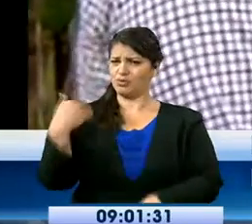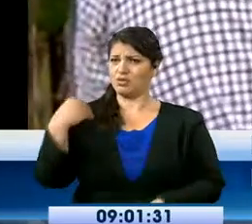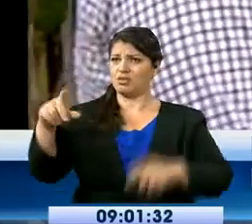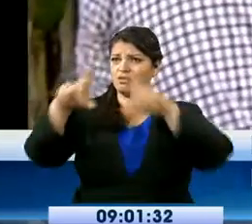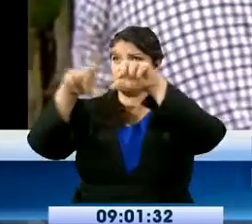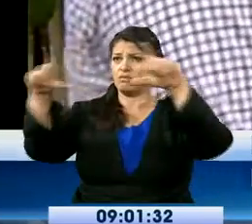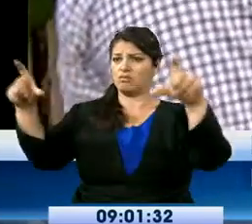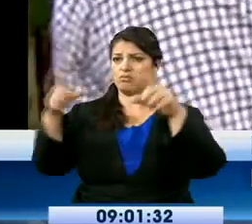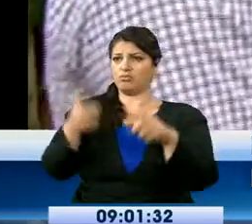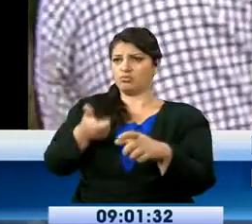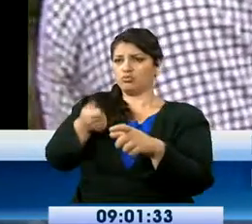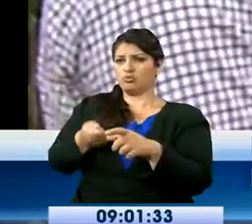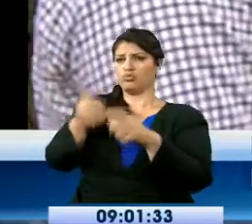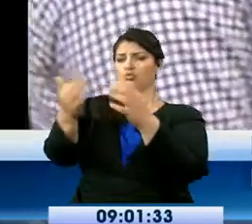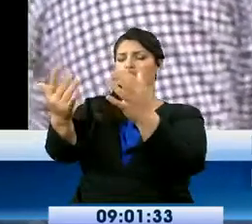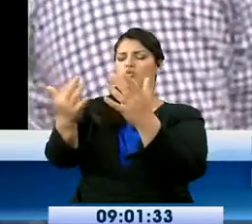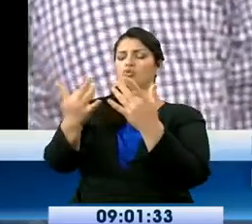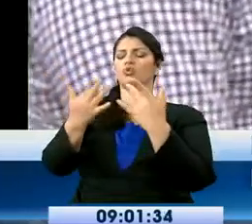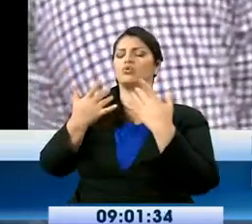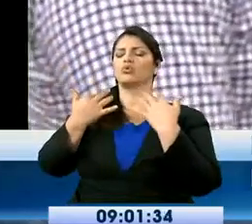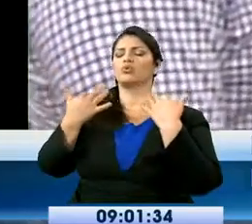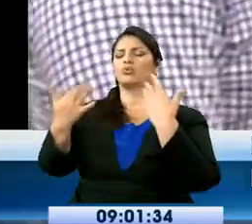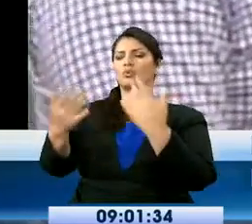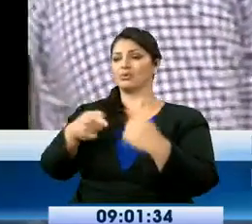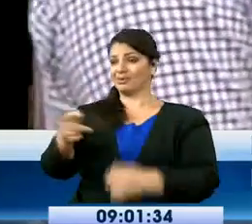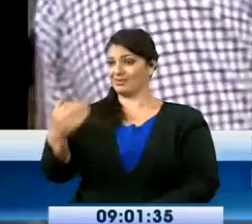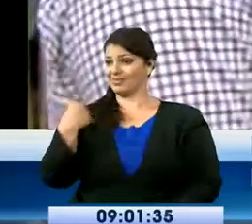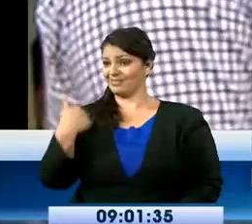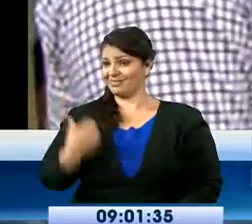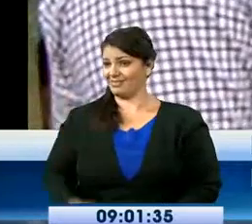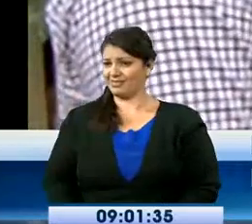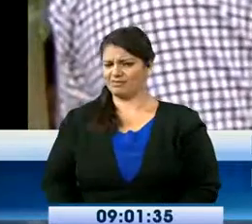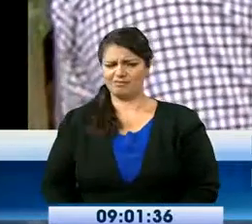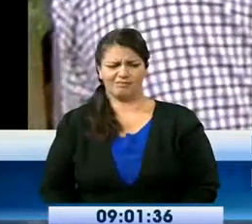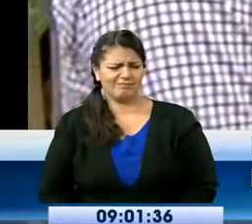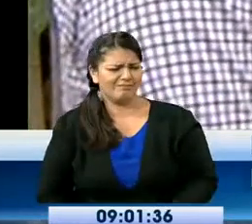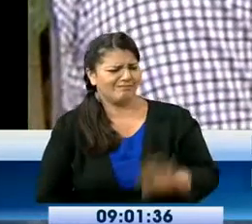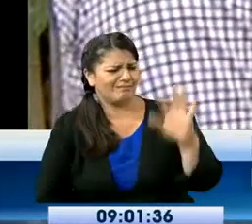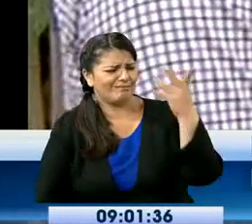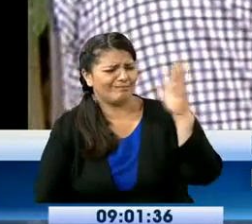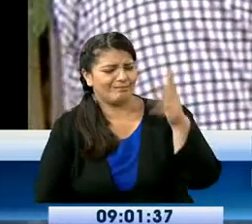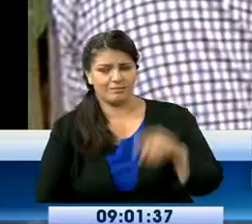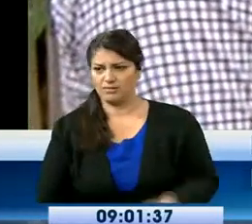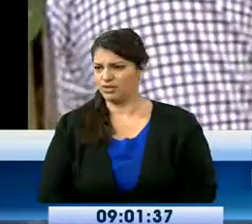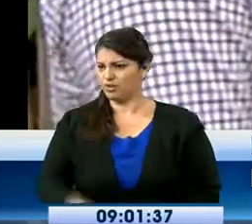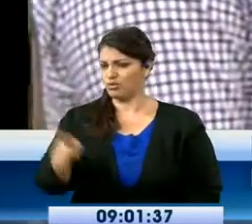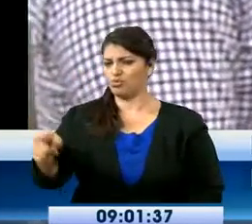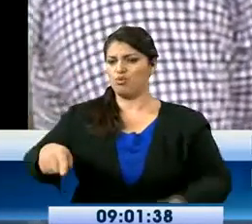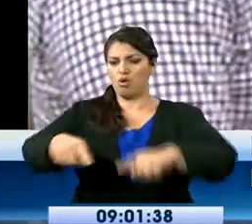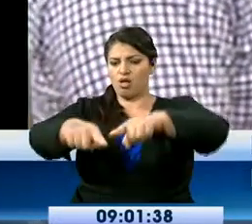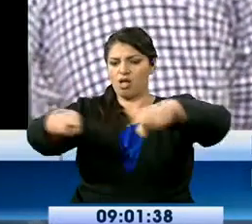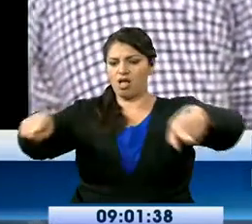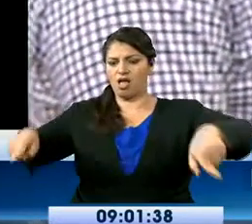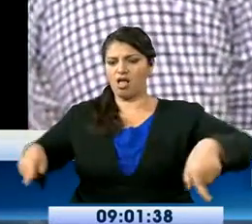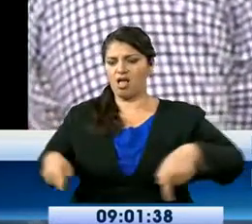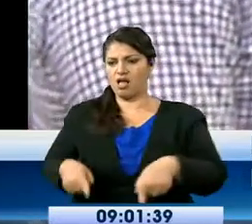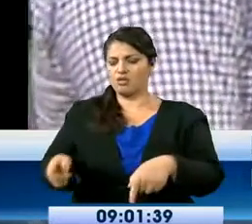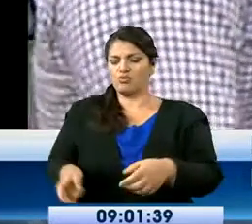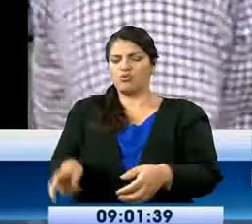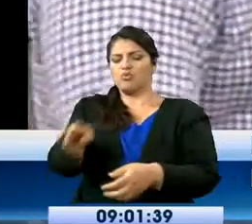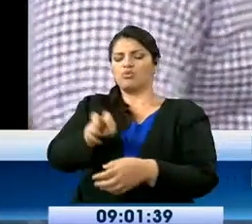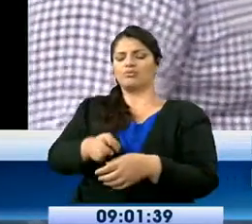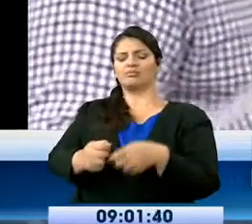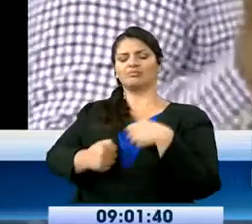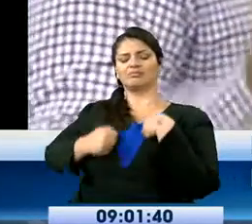cobrando. $98. Sí, 98. ¿No tiene jacuzzi por si acaso, no? No, no tengo nada, no tengo ni siquiera una televisión y un...